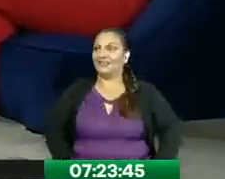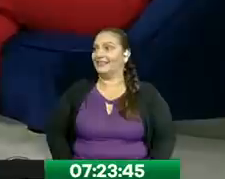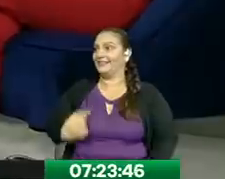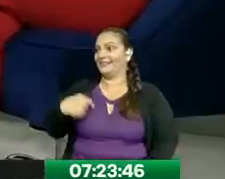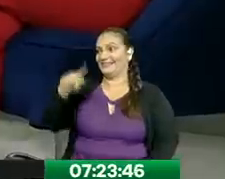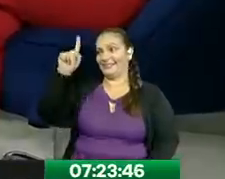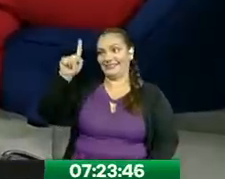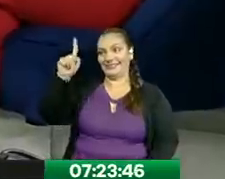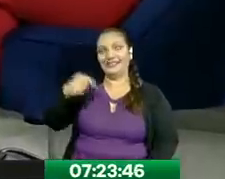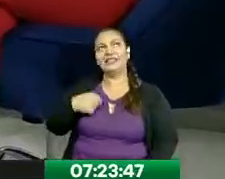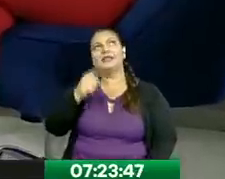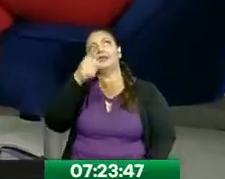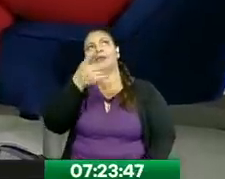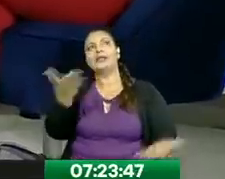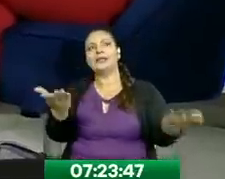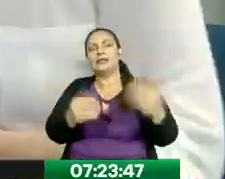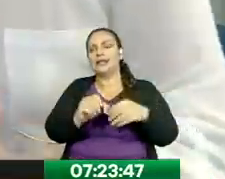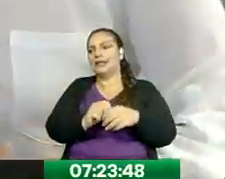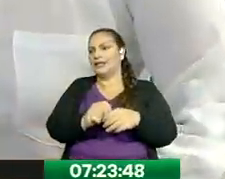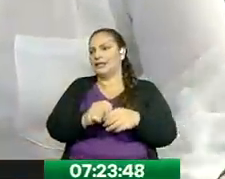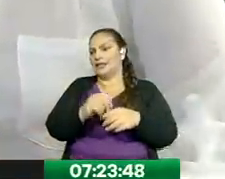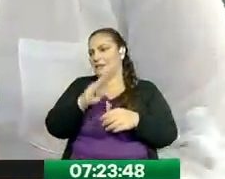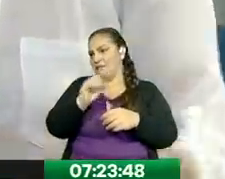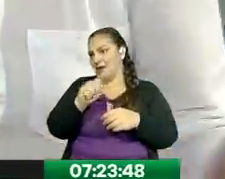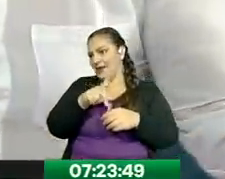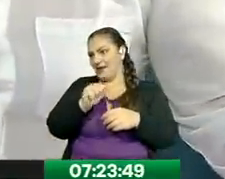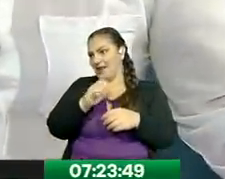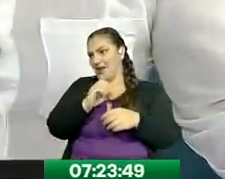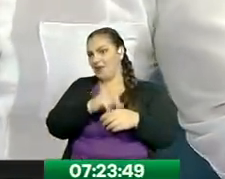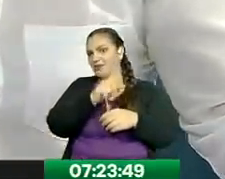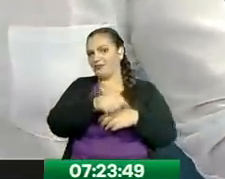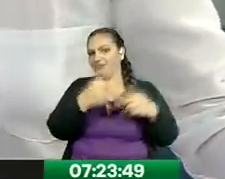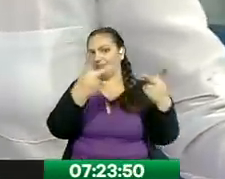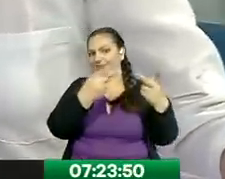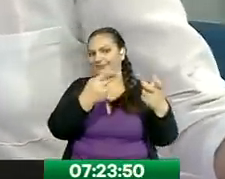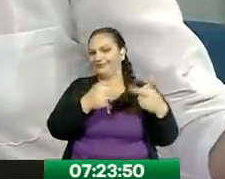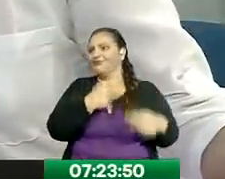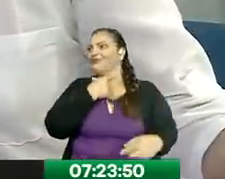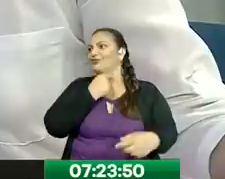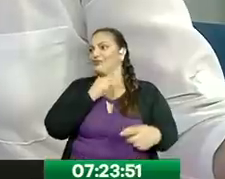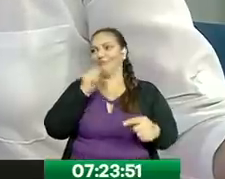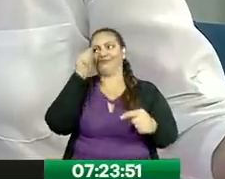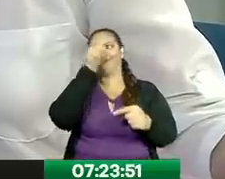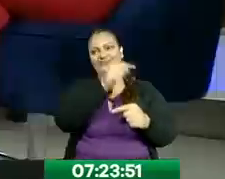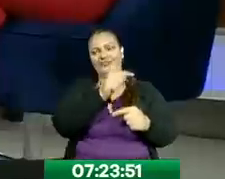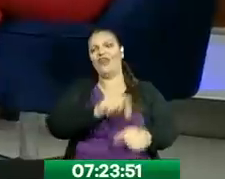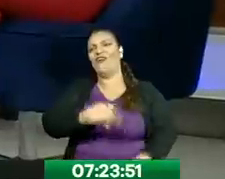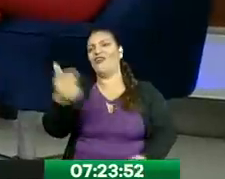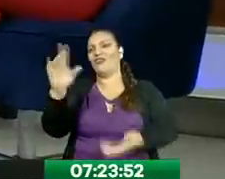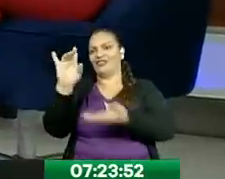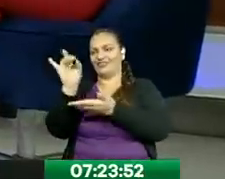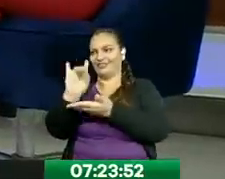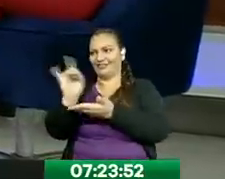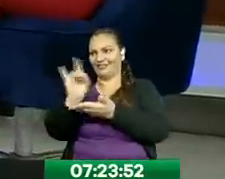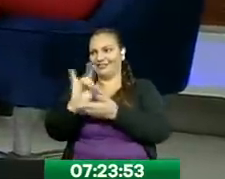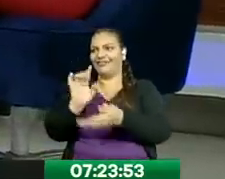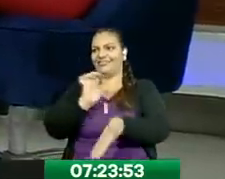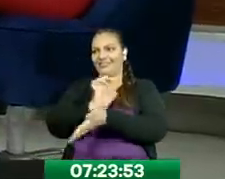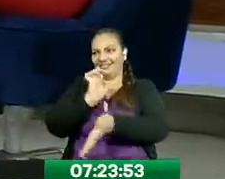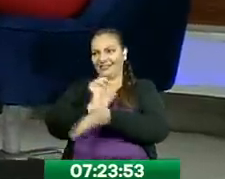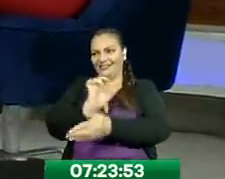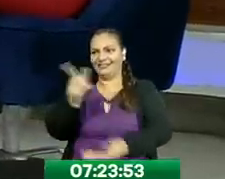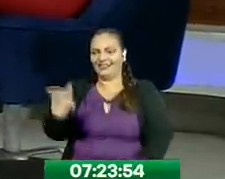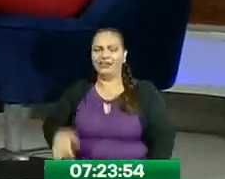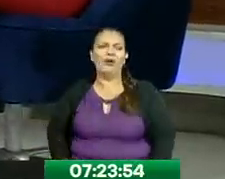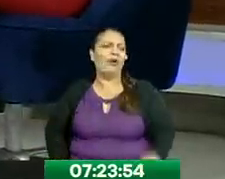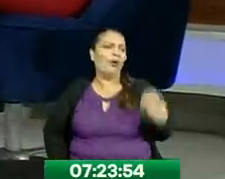a los cangrejos embalado y allá en bolívar a los quesos si no quedo sin trabajo acá apoyan una fase tenían gracia y unidad a ver a disfrutar la piel